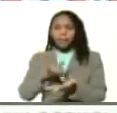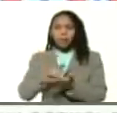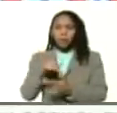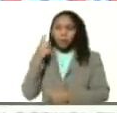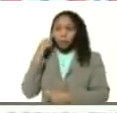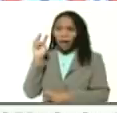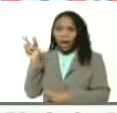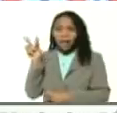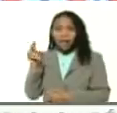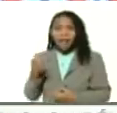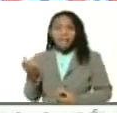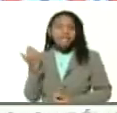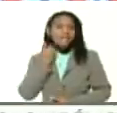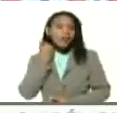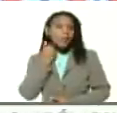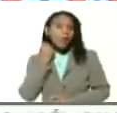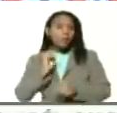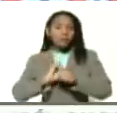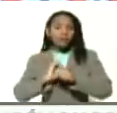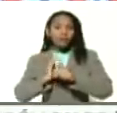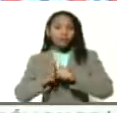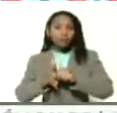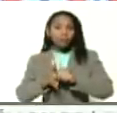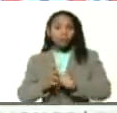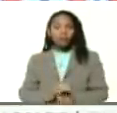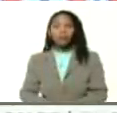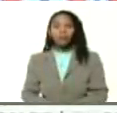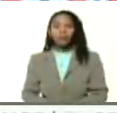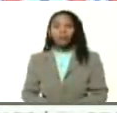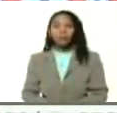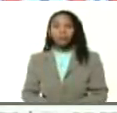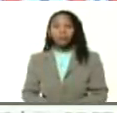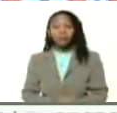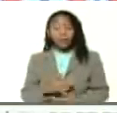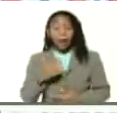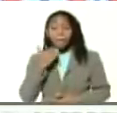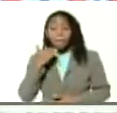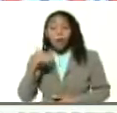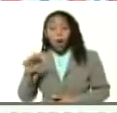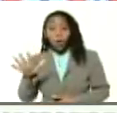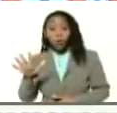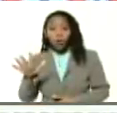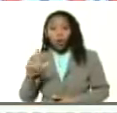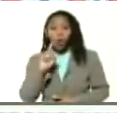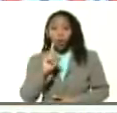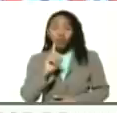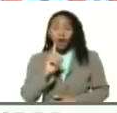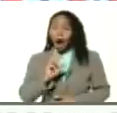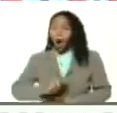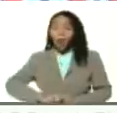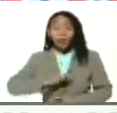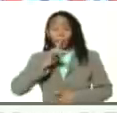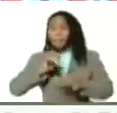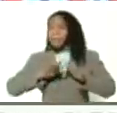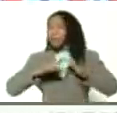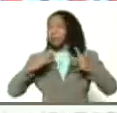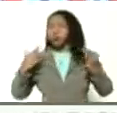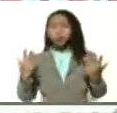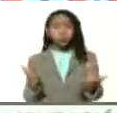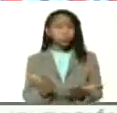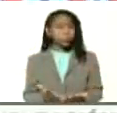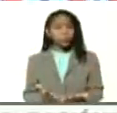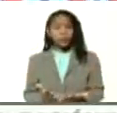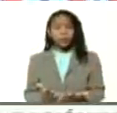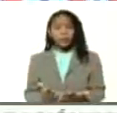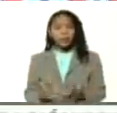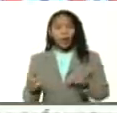una enfermedad, el COVID-19, que muy pronto se convertiría en una de las pandemias más terribles